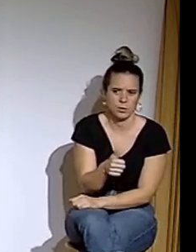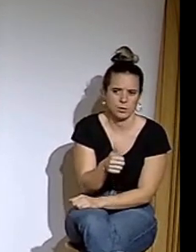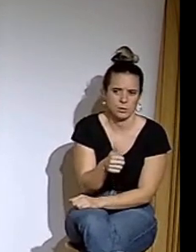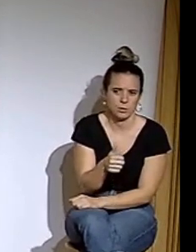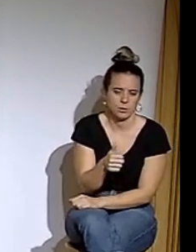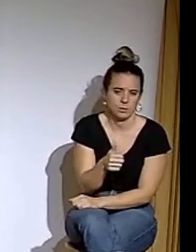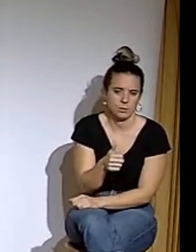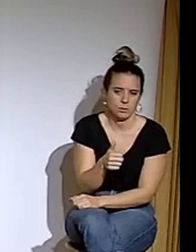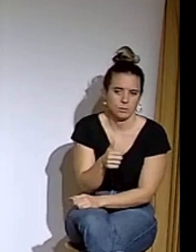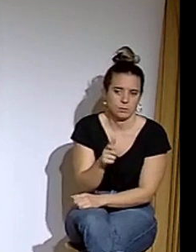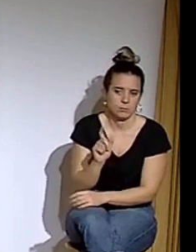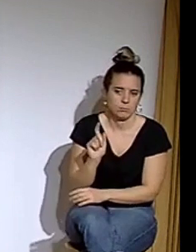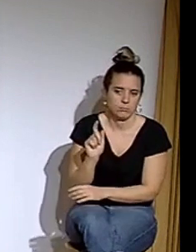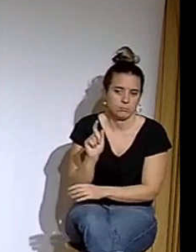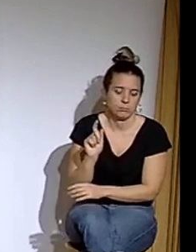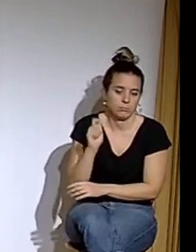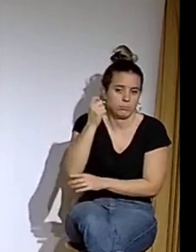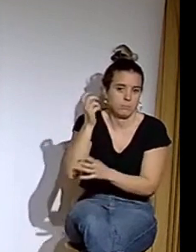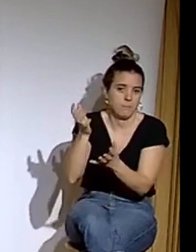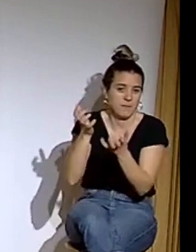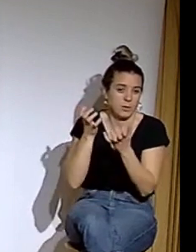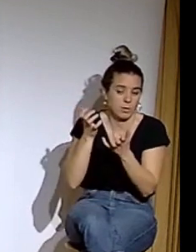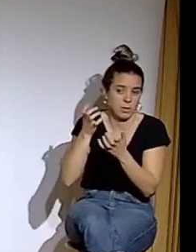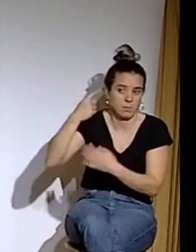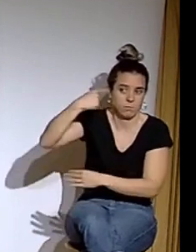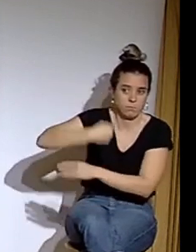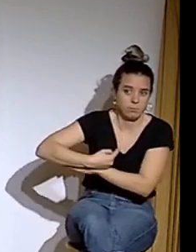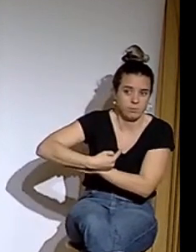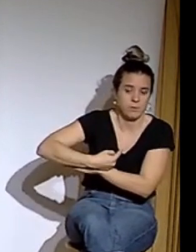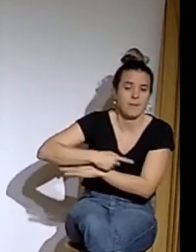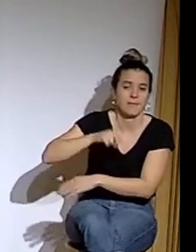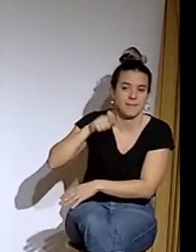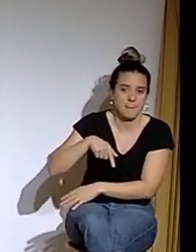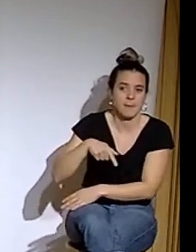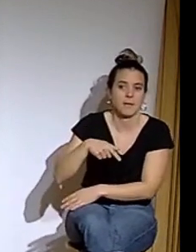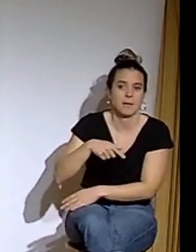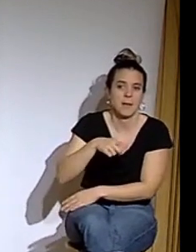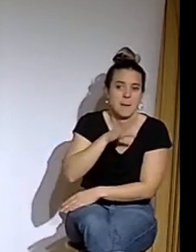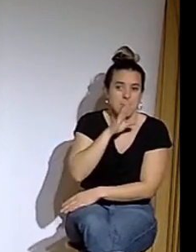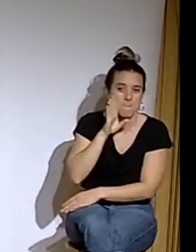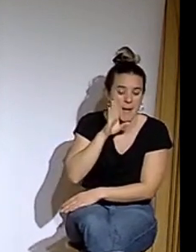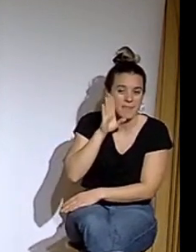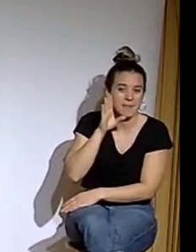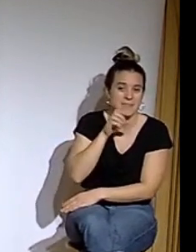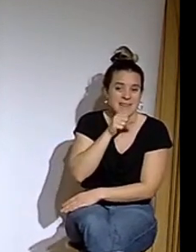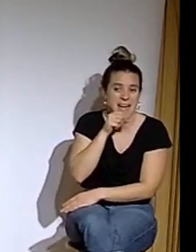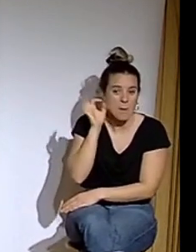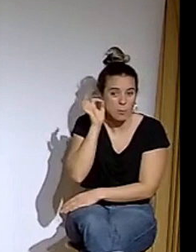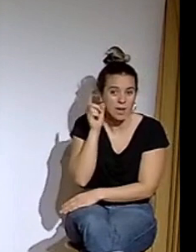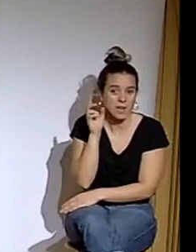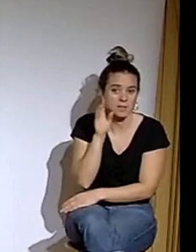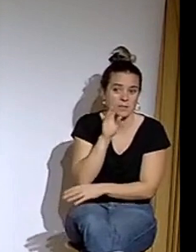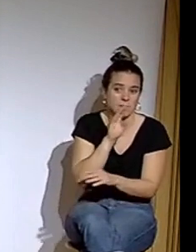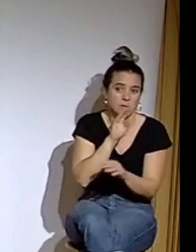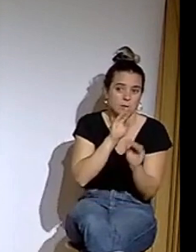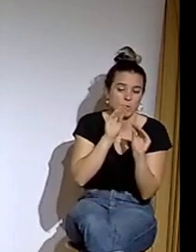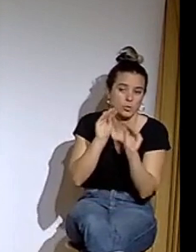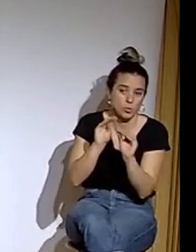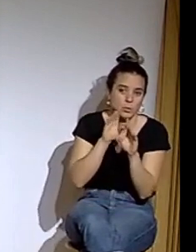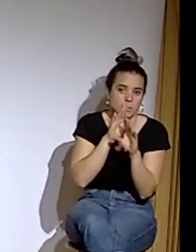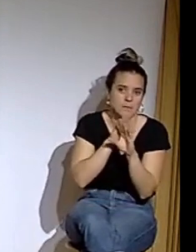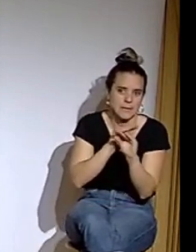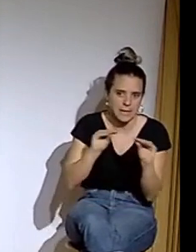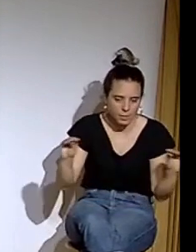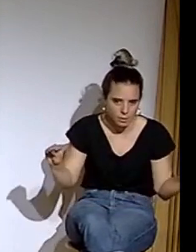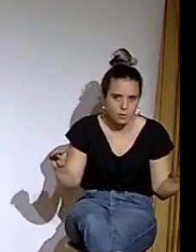que nos impusieron también está el silencio de nuestras madres y abuelas y creo que es una exposición como